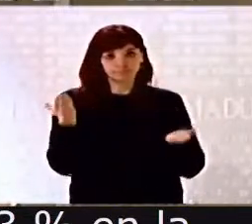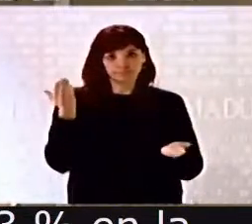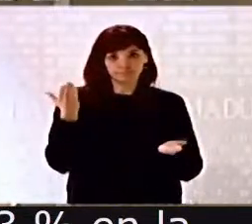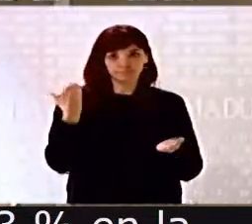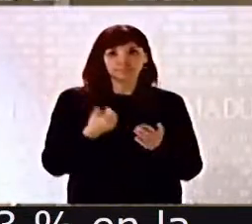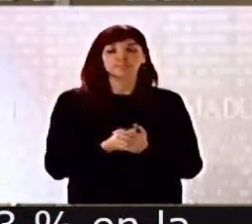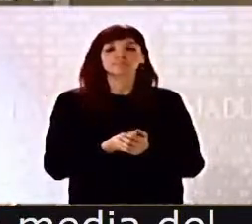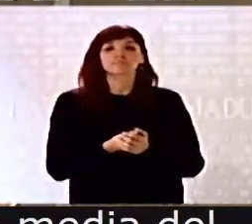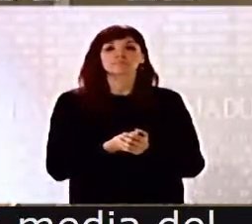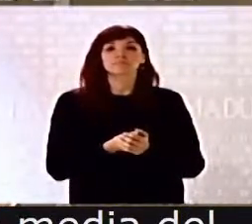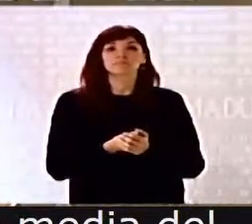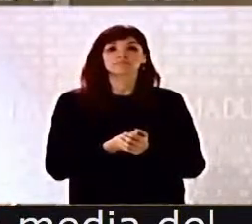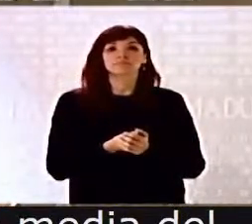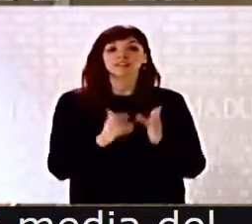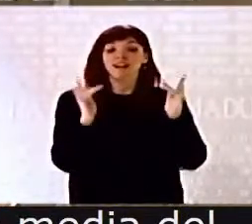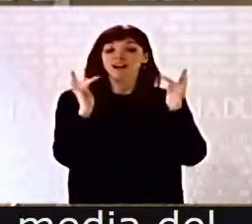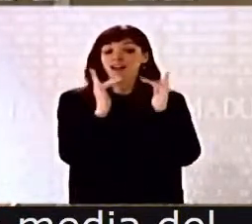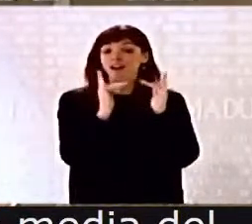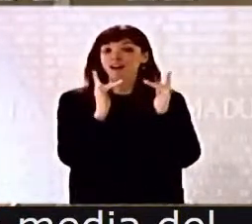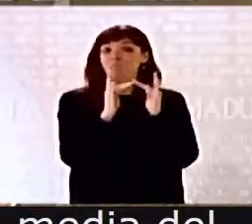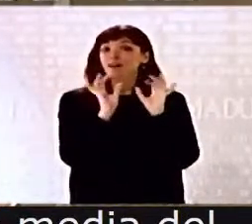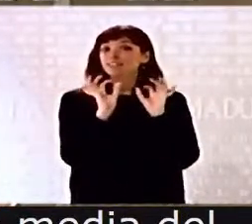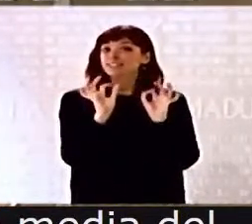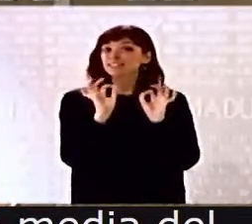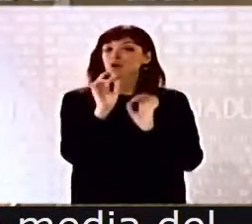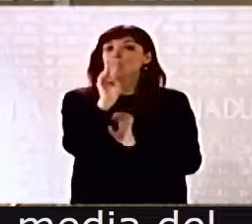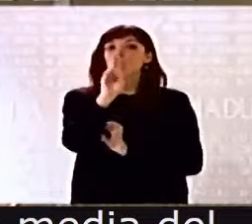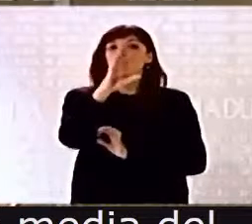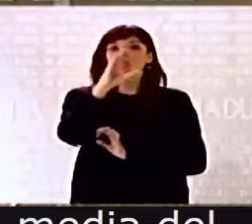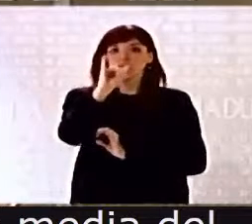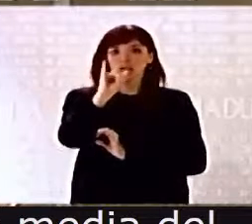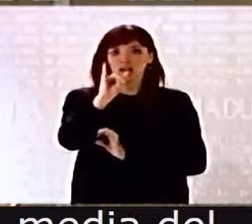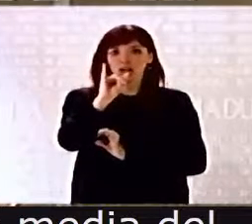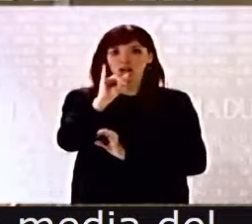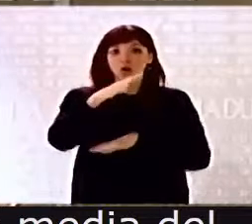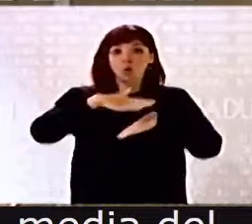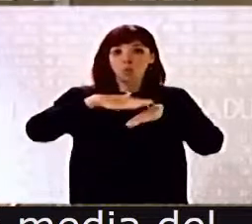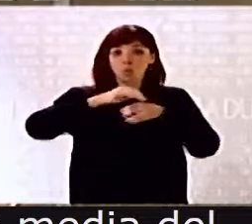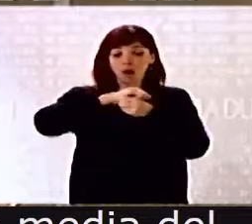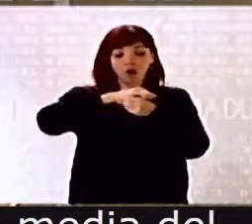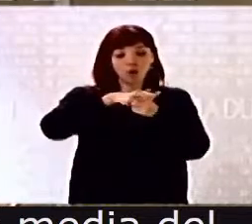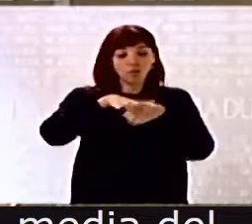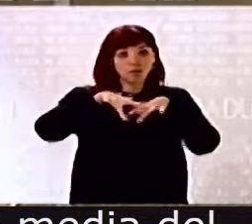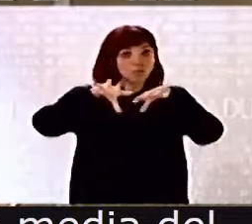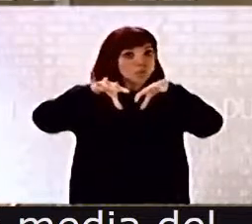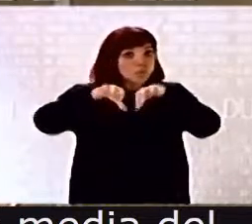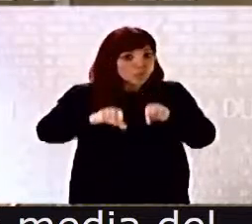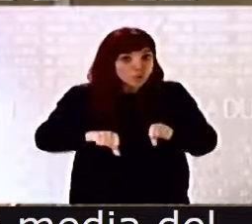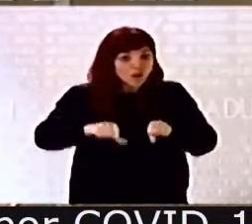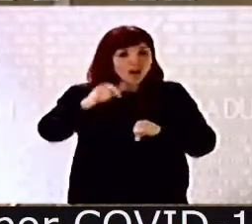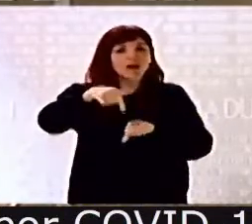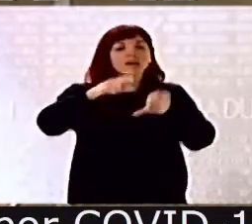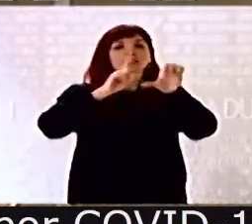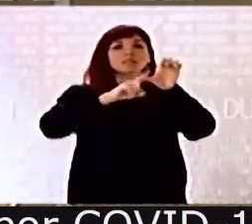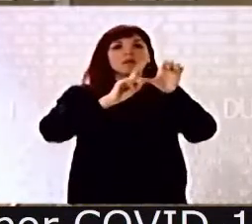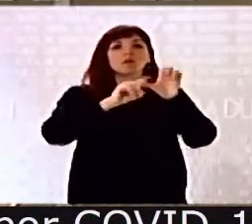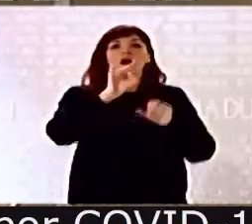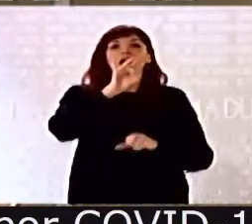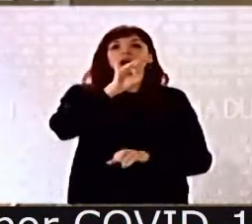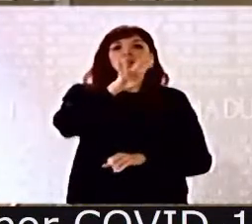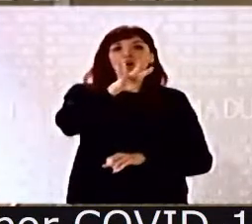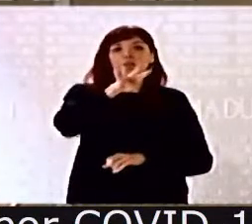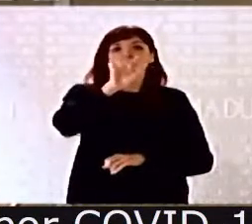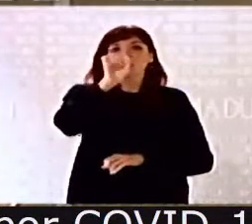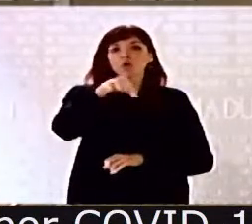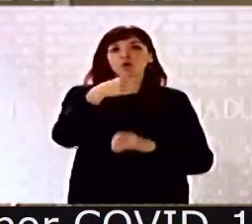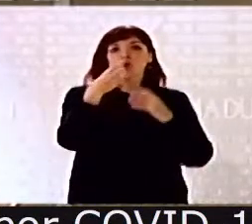Y el porcentaje de camas ocupadas UCI por COVID-19 en Extremadura es del